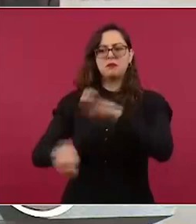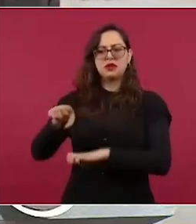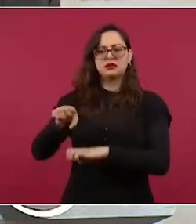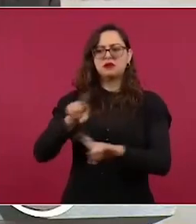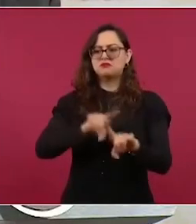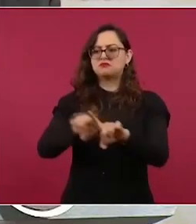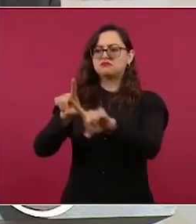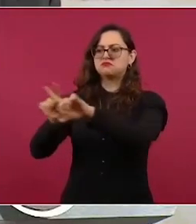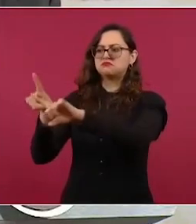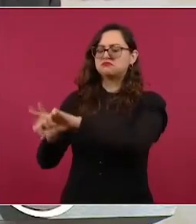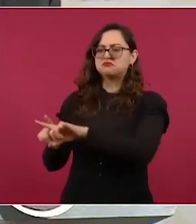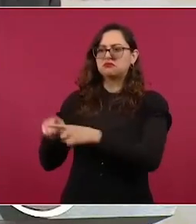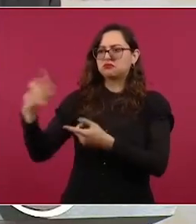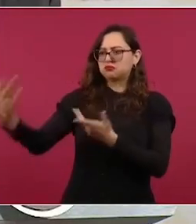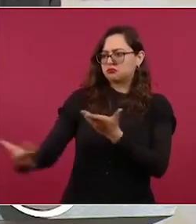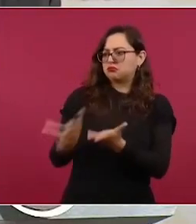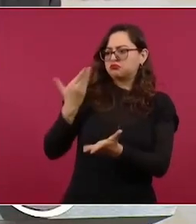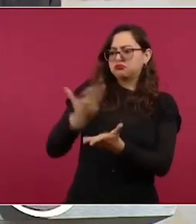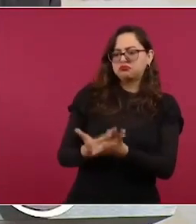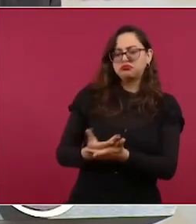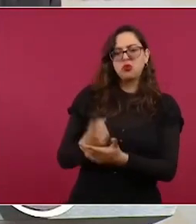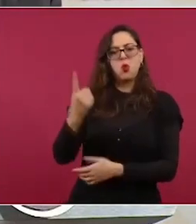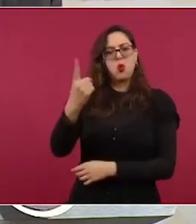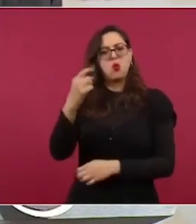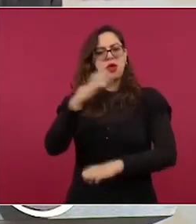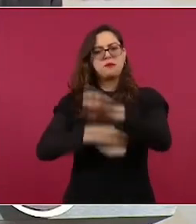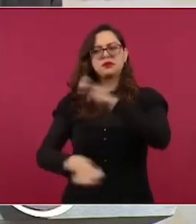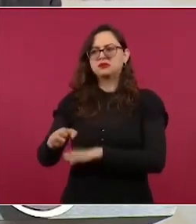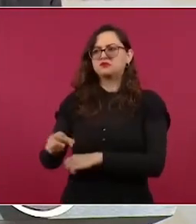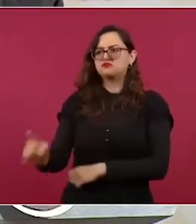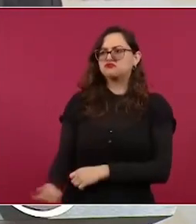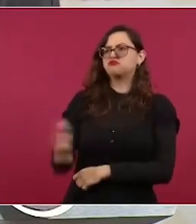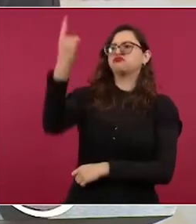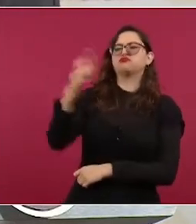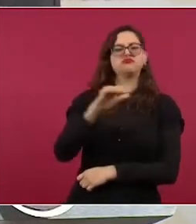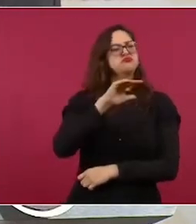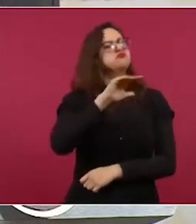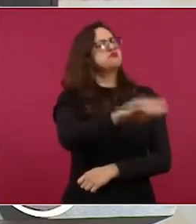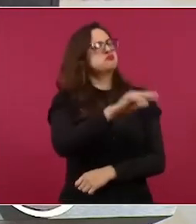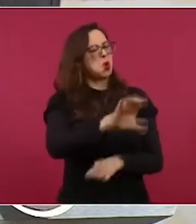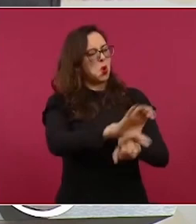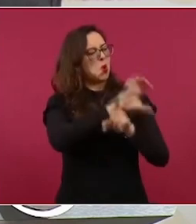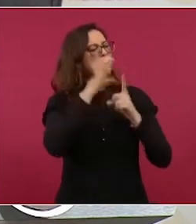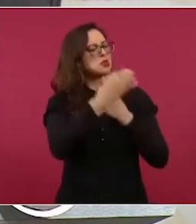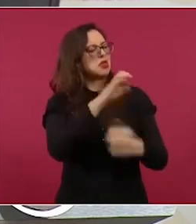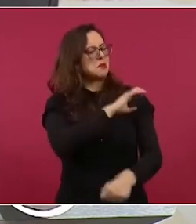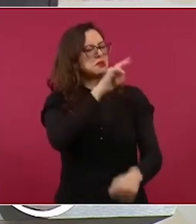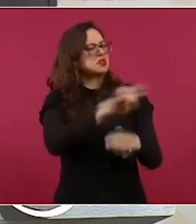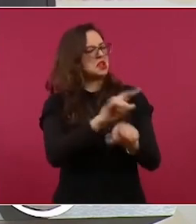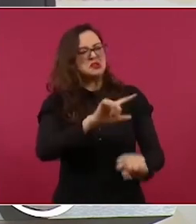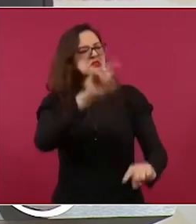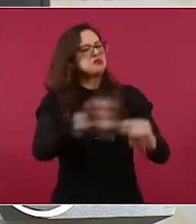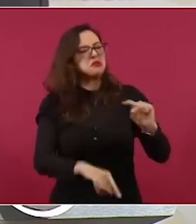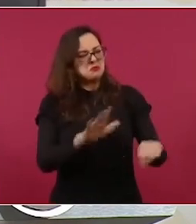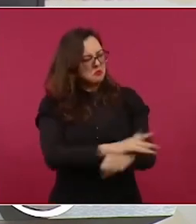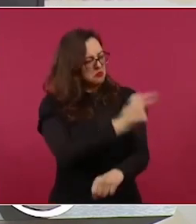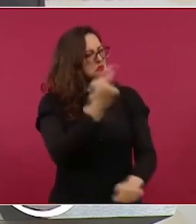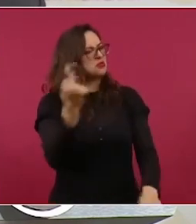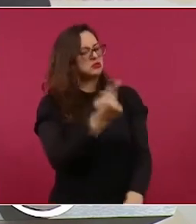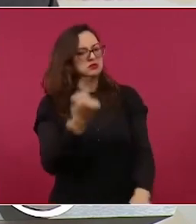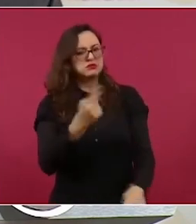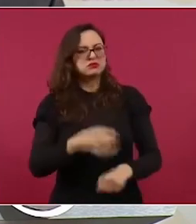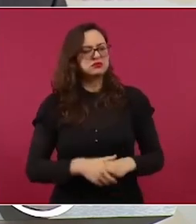Ciudad de México. De repente se paró un empresario y me dijo: oiga, ¿y por qué van a quitar el mando especial de la